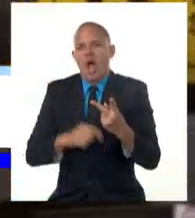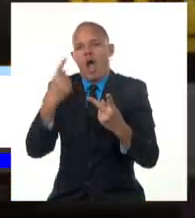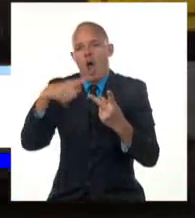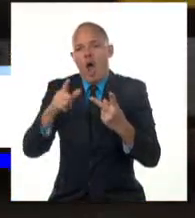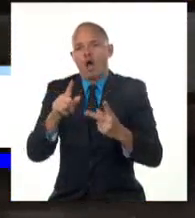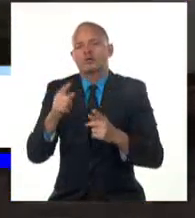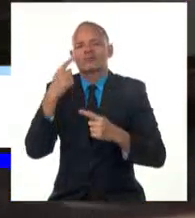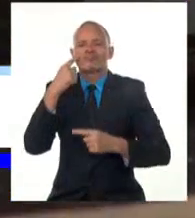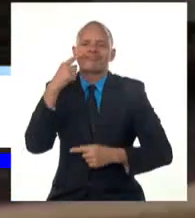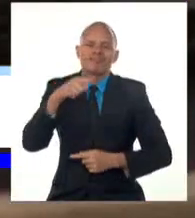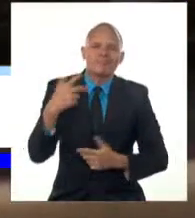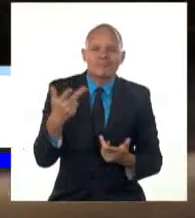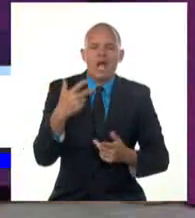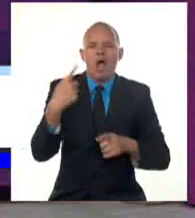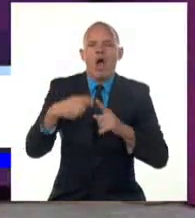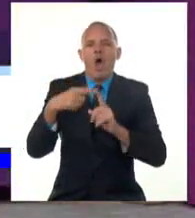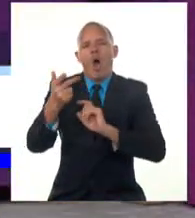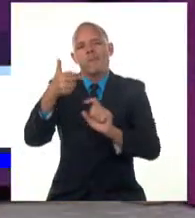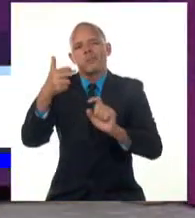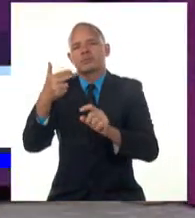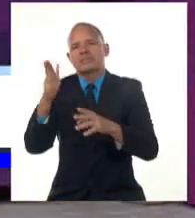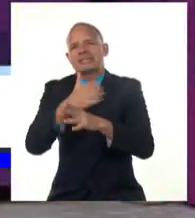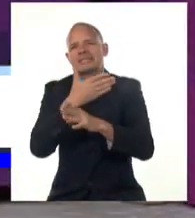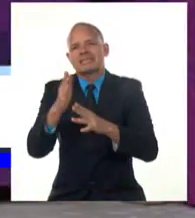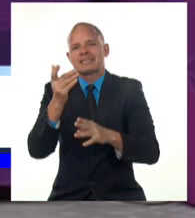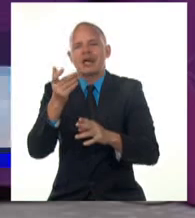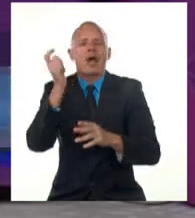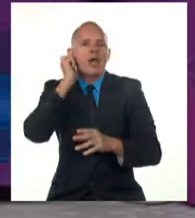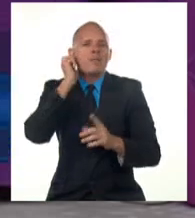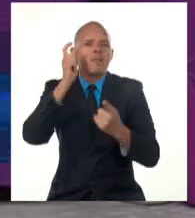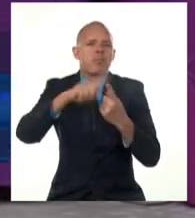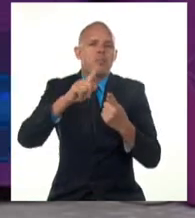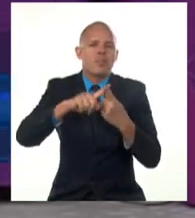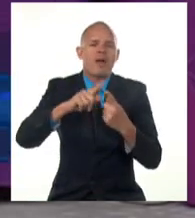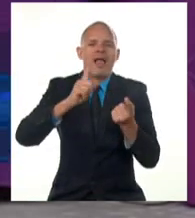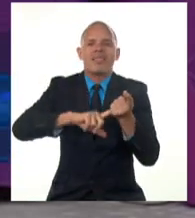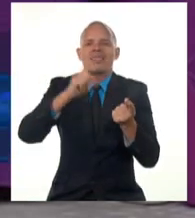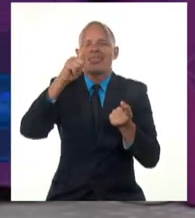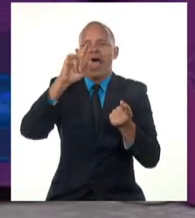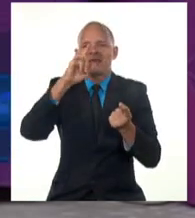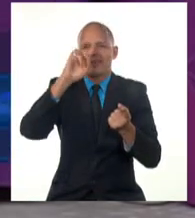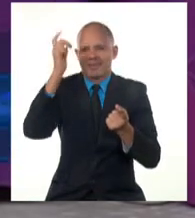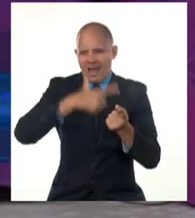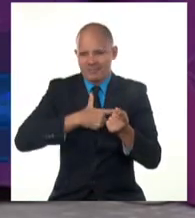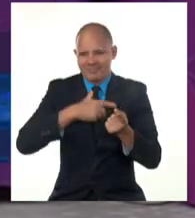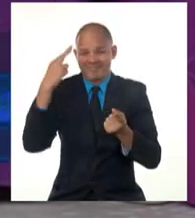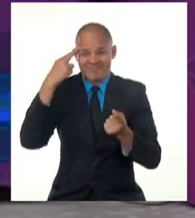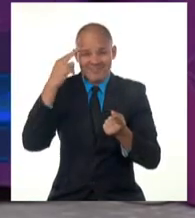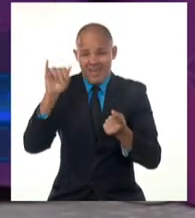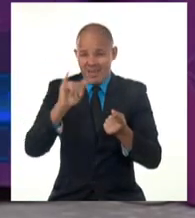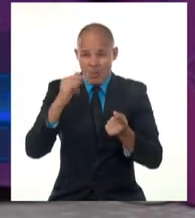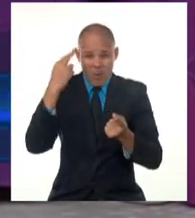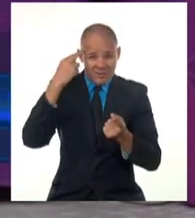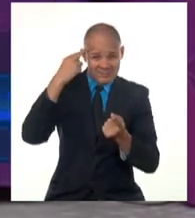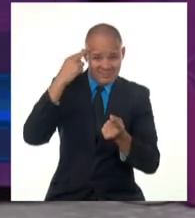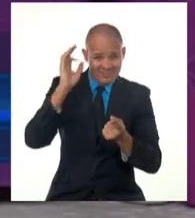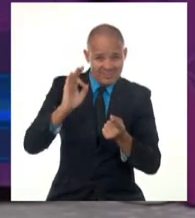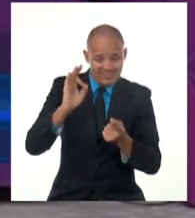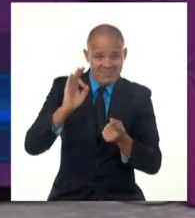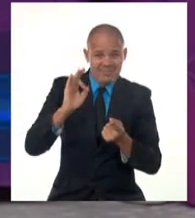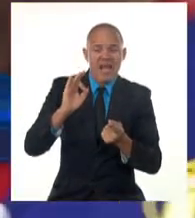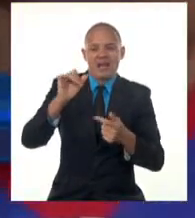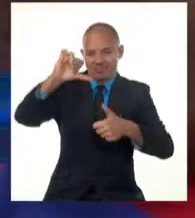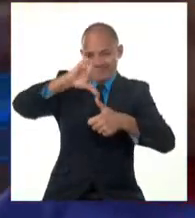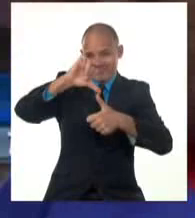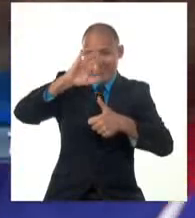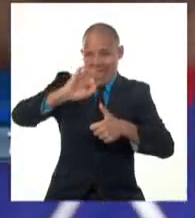especialistas en pistola de aire y deportiva Laina Pérez, que ustedes recordarán fue la protagonista del juego limpio en los Juegos Centroamericanos y del Caribe de